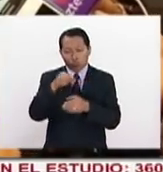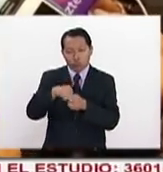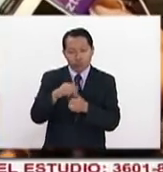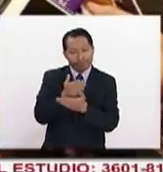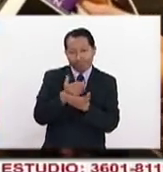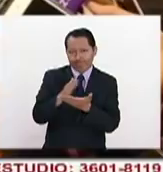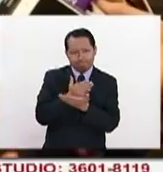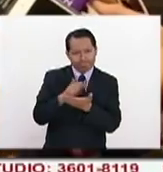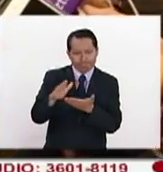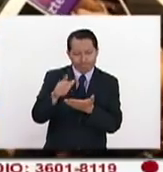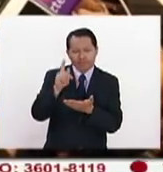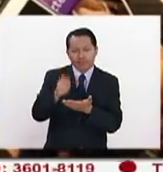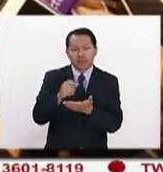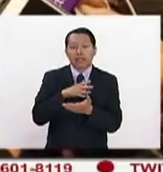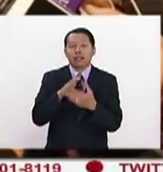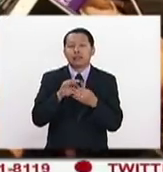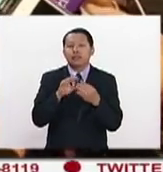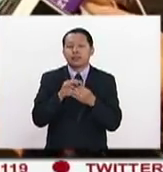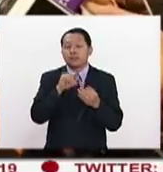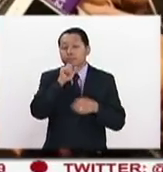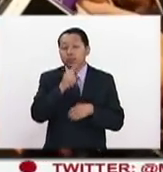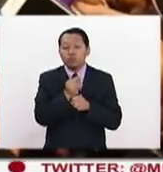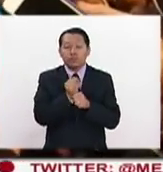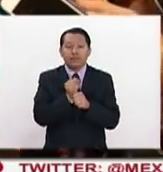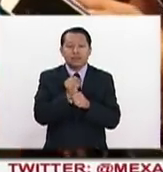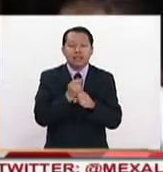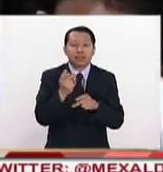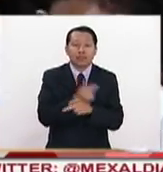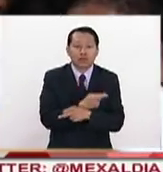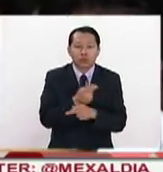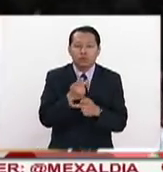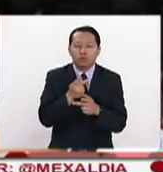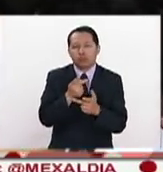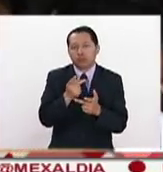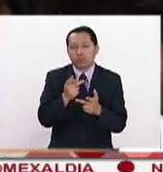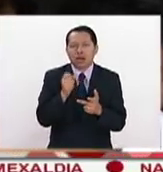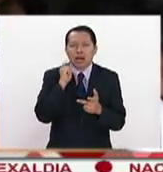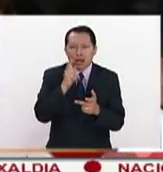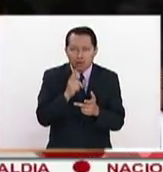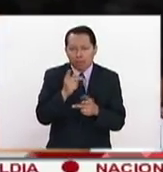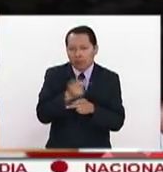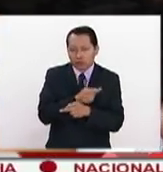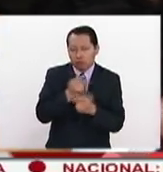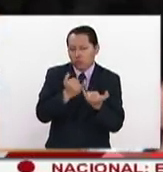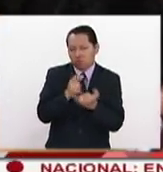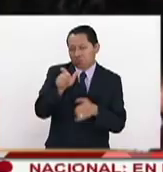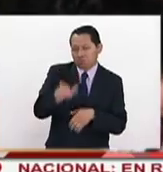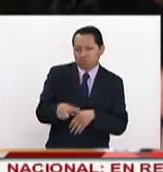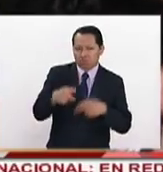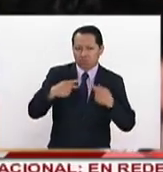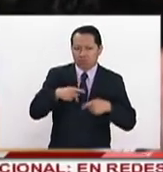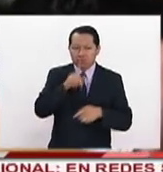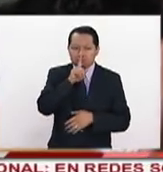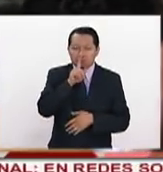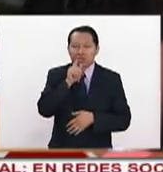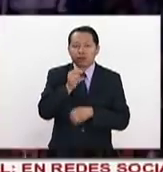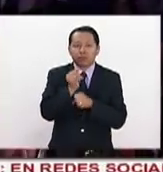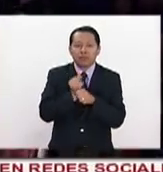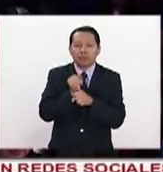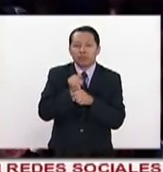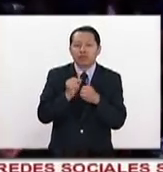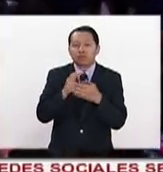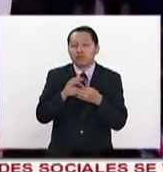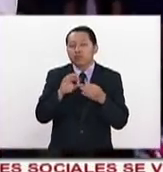electoral. Informó que en este caso investigan los hechos y no a las personas. Agregó que una vez concluida la investigación se determinará